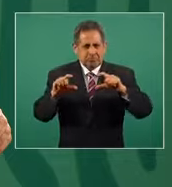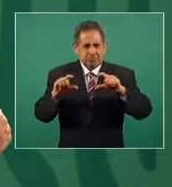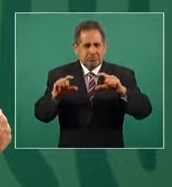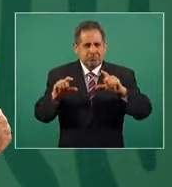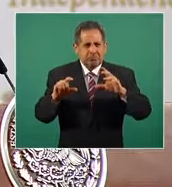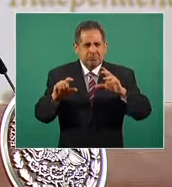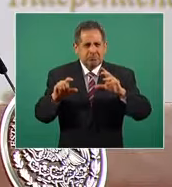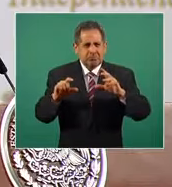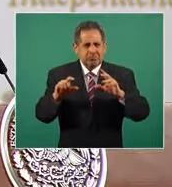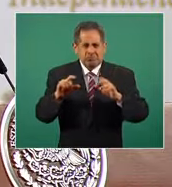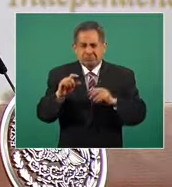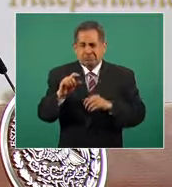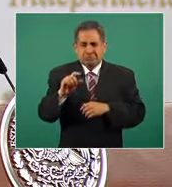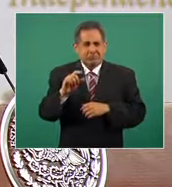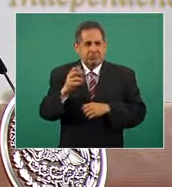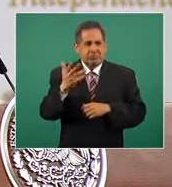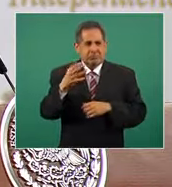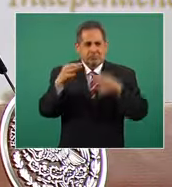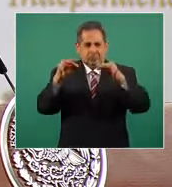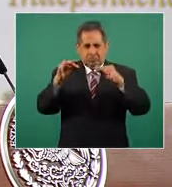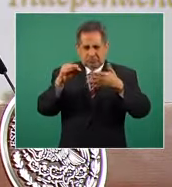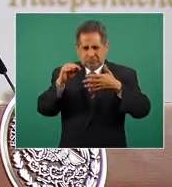30, de 50 cuartillas.